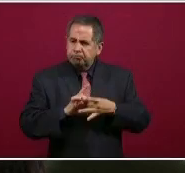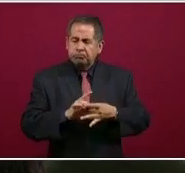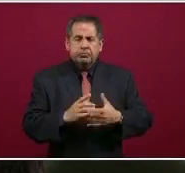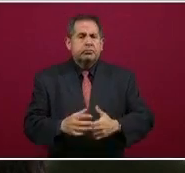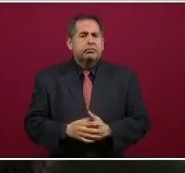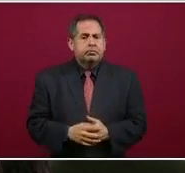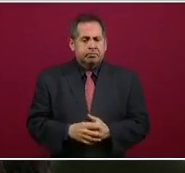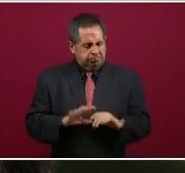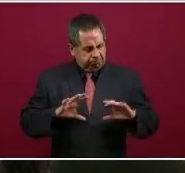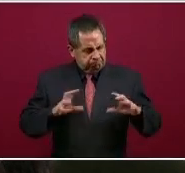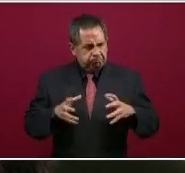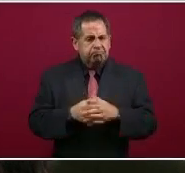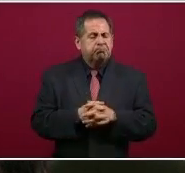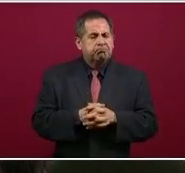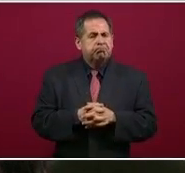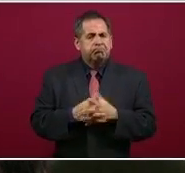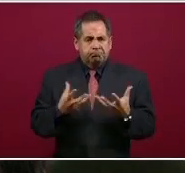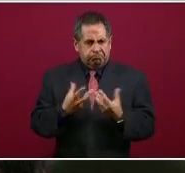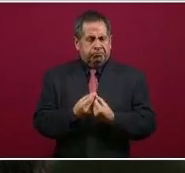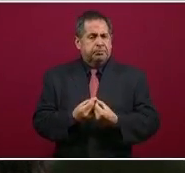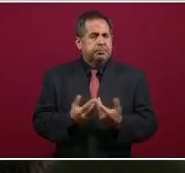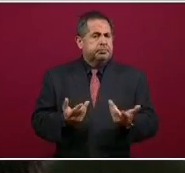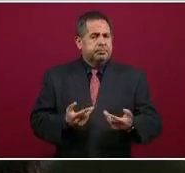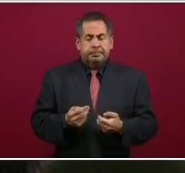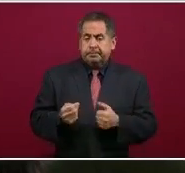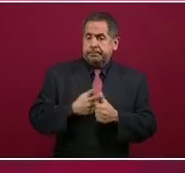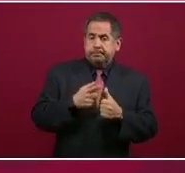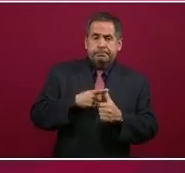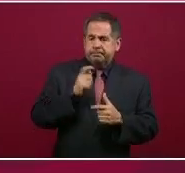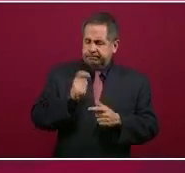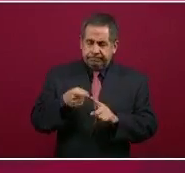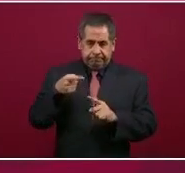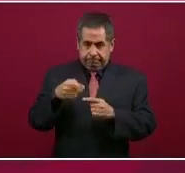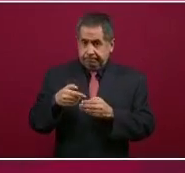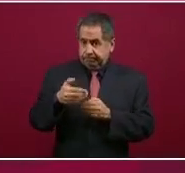a cerrar filas. Primero,